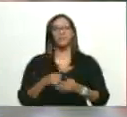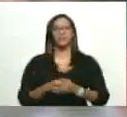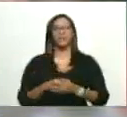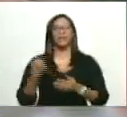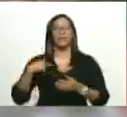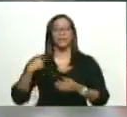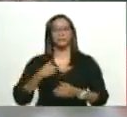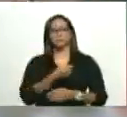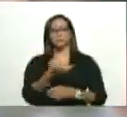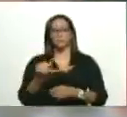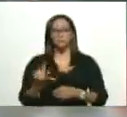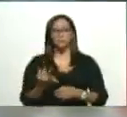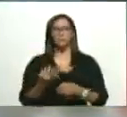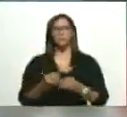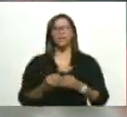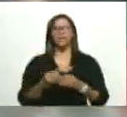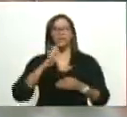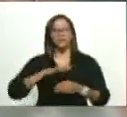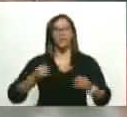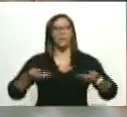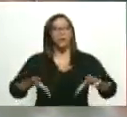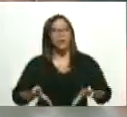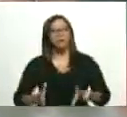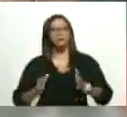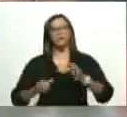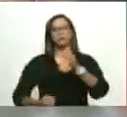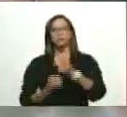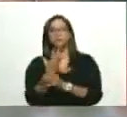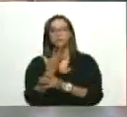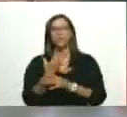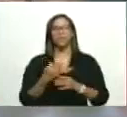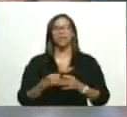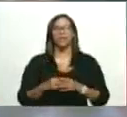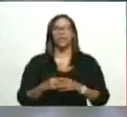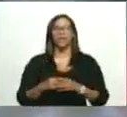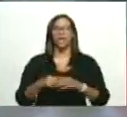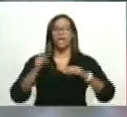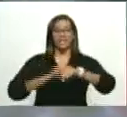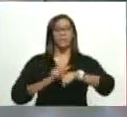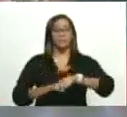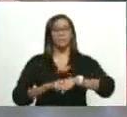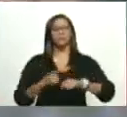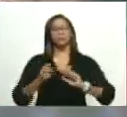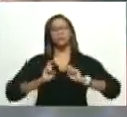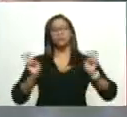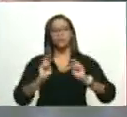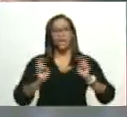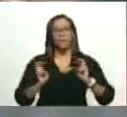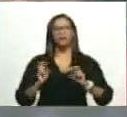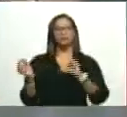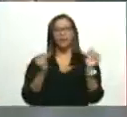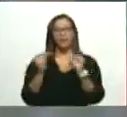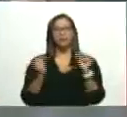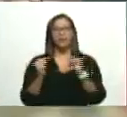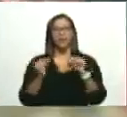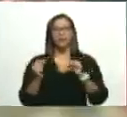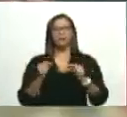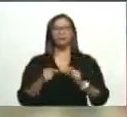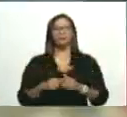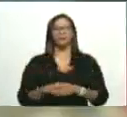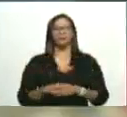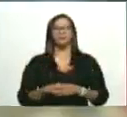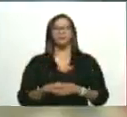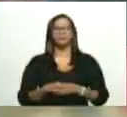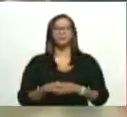estamos, digamos, que están haciendo en estos momentos. Pues estos son temas que se van a debatir allí, así como la